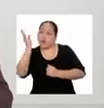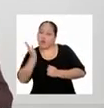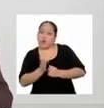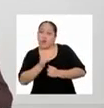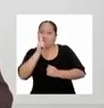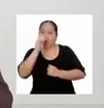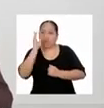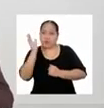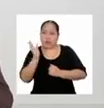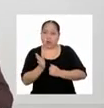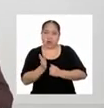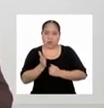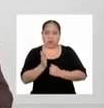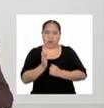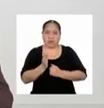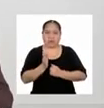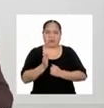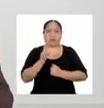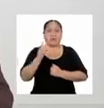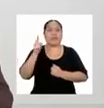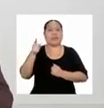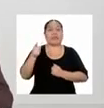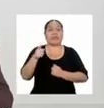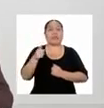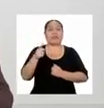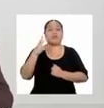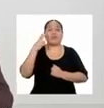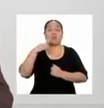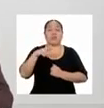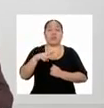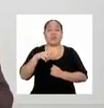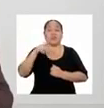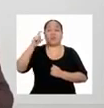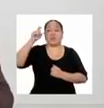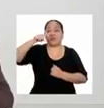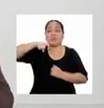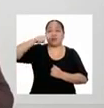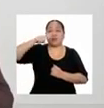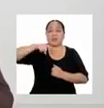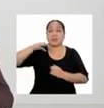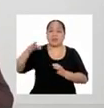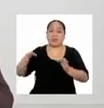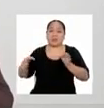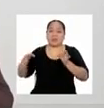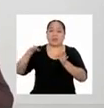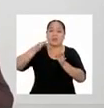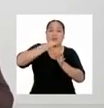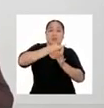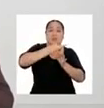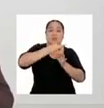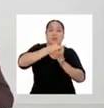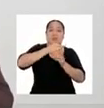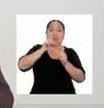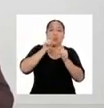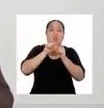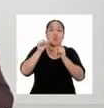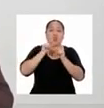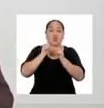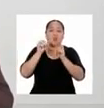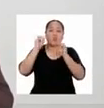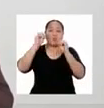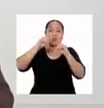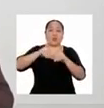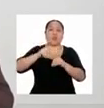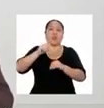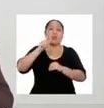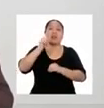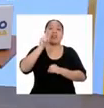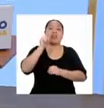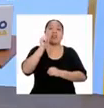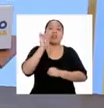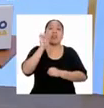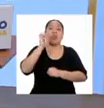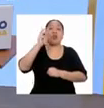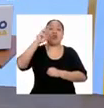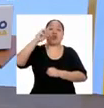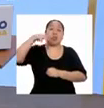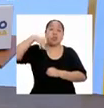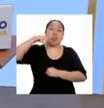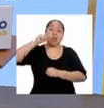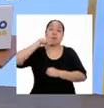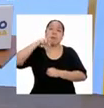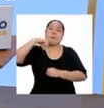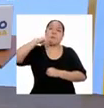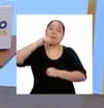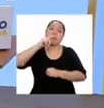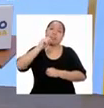lados, y por lo tanto, solamente será necesario reemplazar los valores en el teorema de Pitágoras.